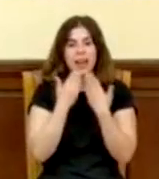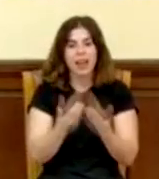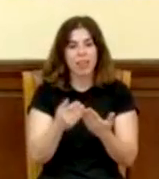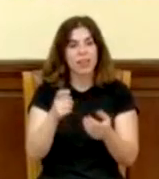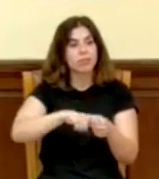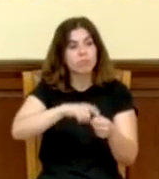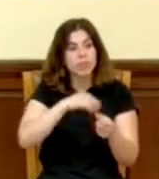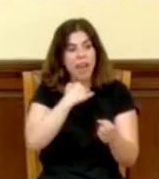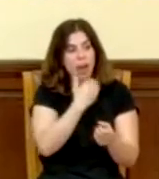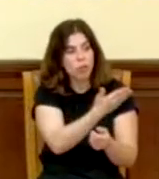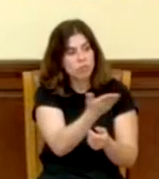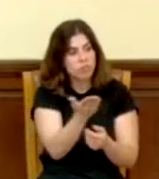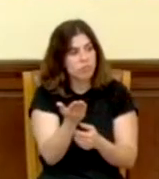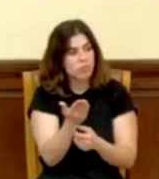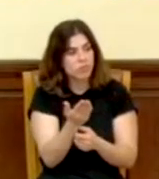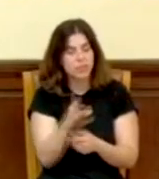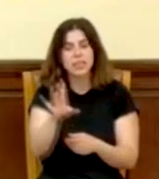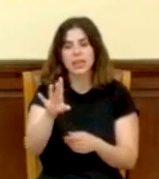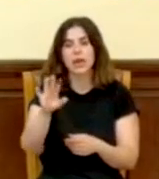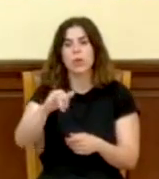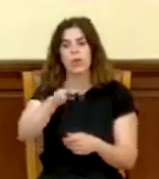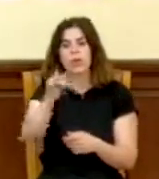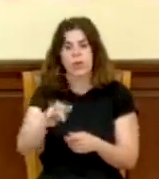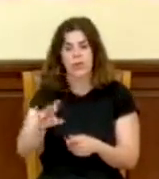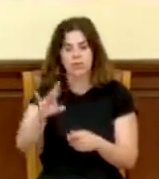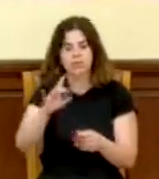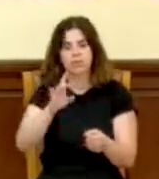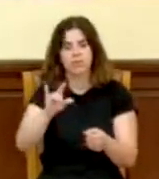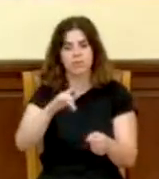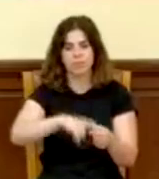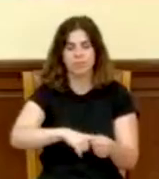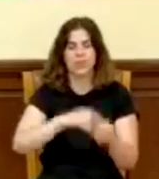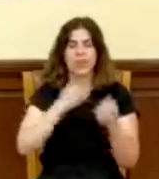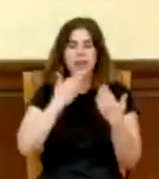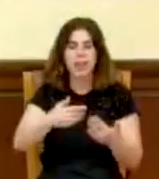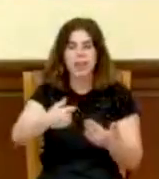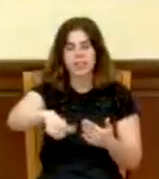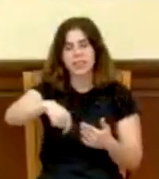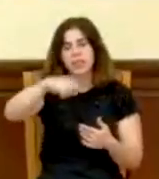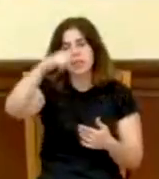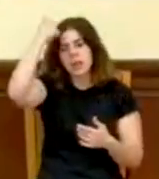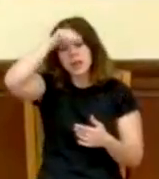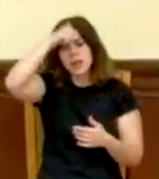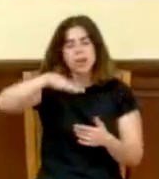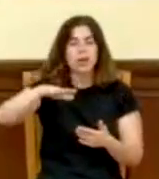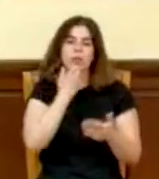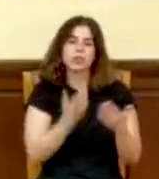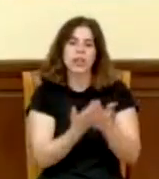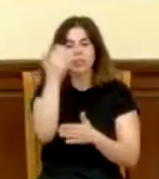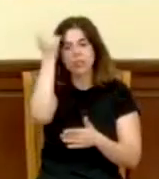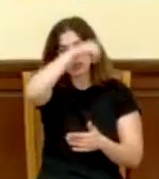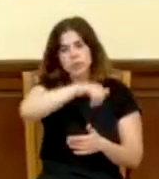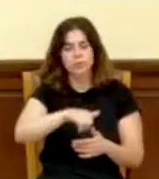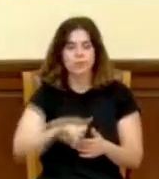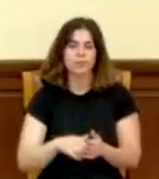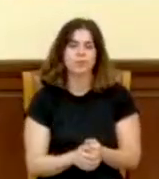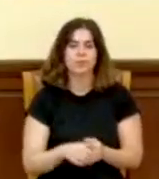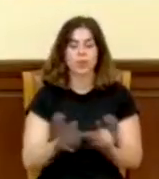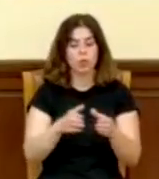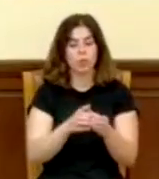intervención? Sí, señora Ruiz. Gracias, presidente. Bueno, buenos días a todas y a todos. Desde el Grupo Socialista vamos